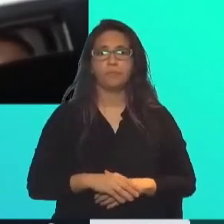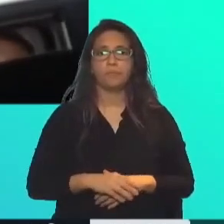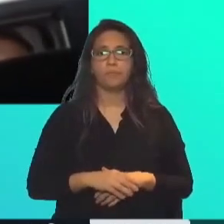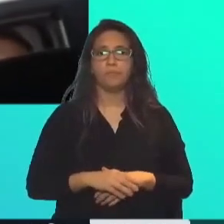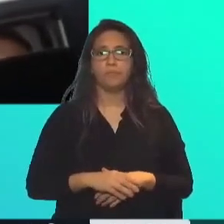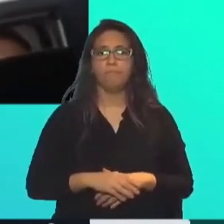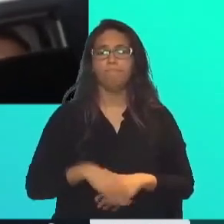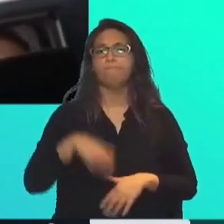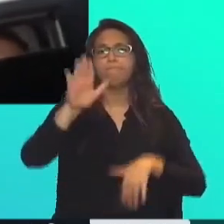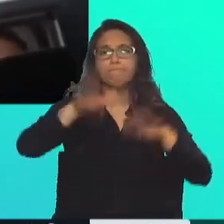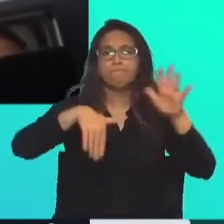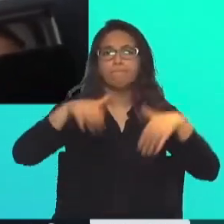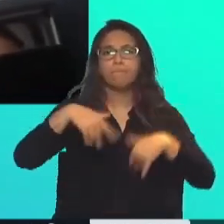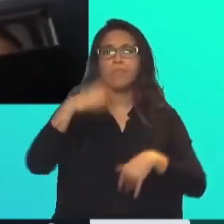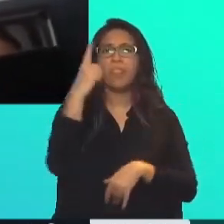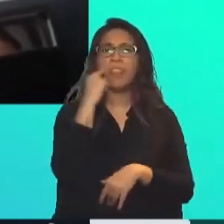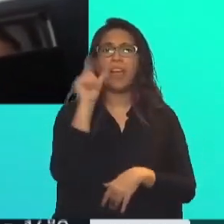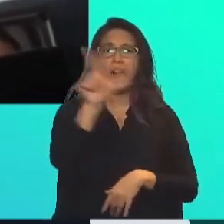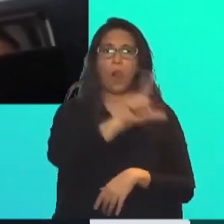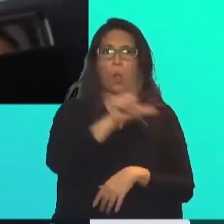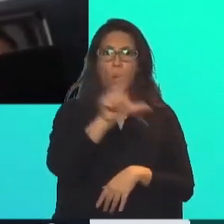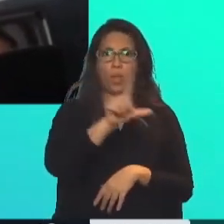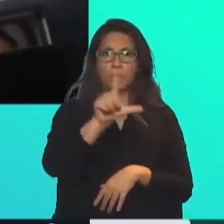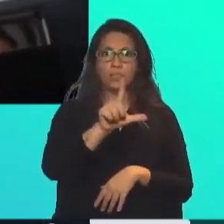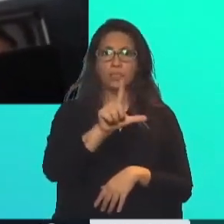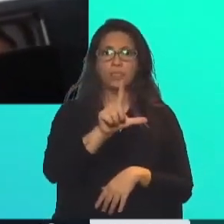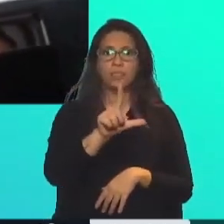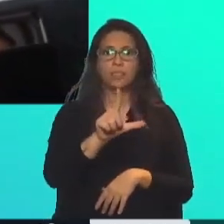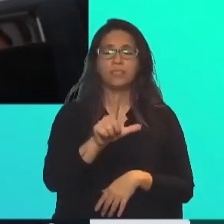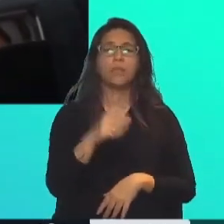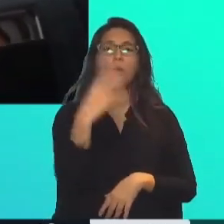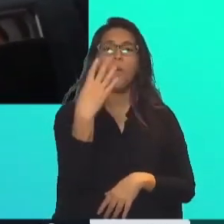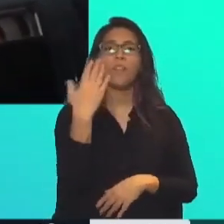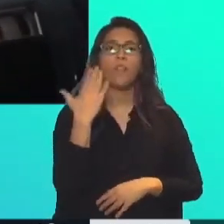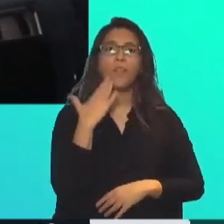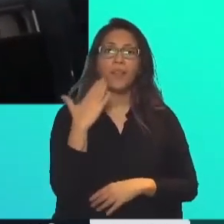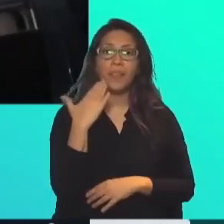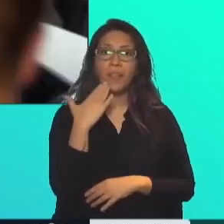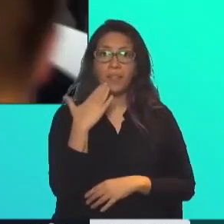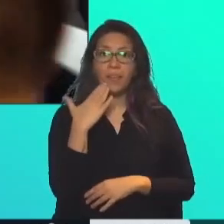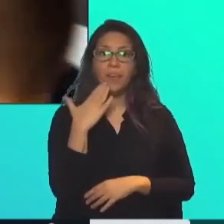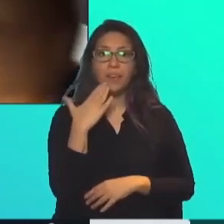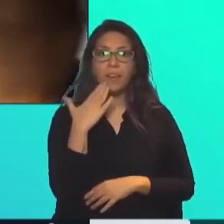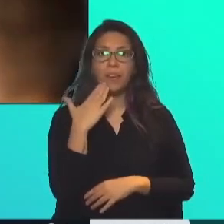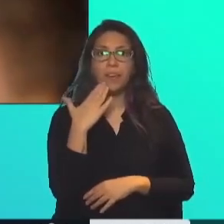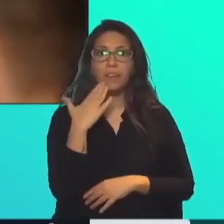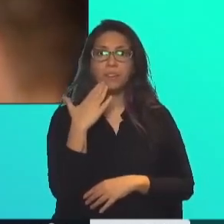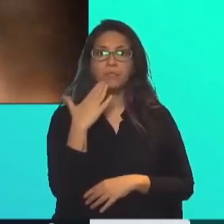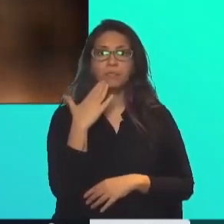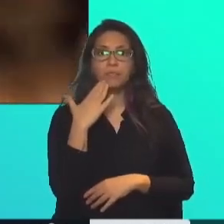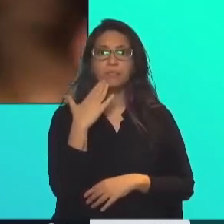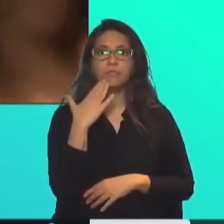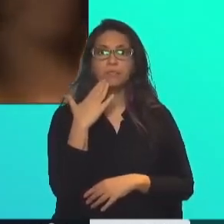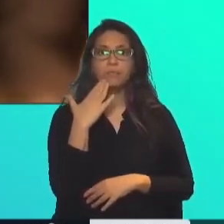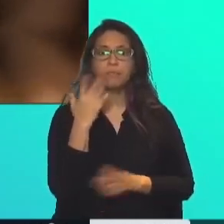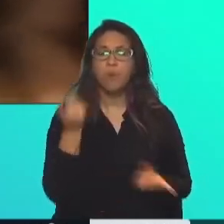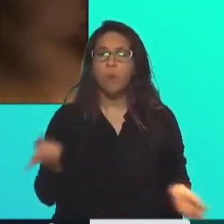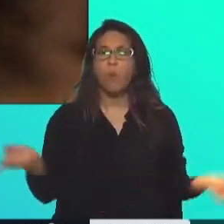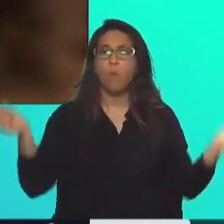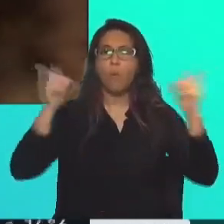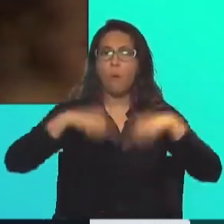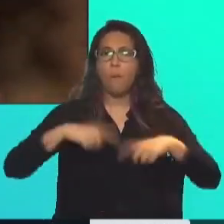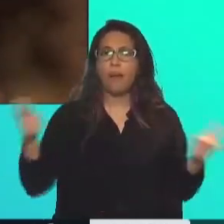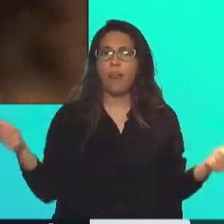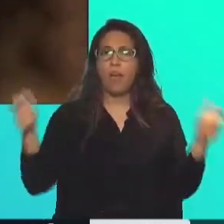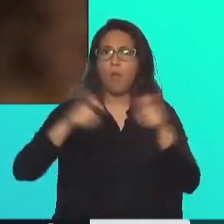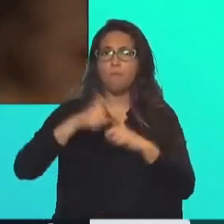principio convocándose para el día lunes a las 16 horas para volver a analizar